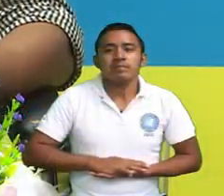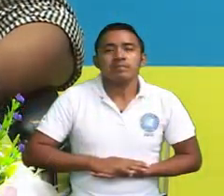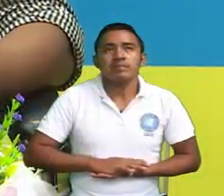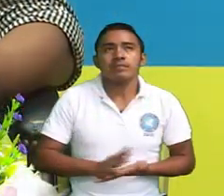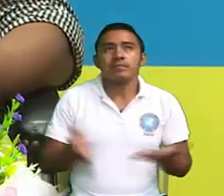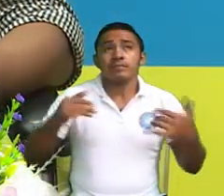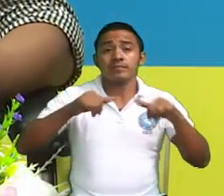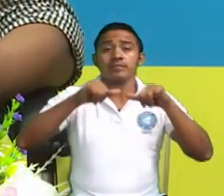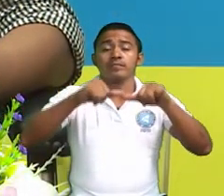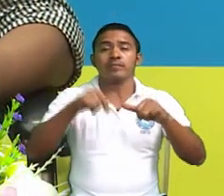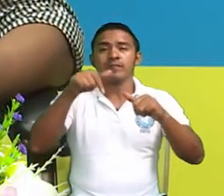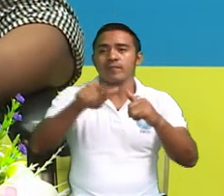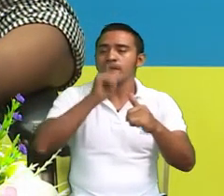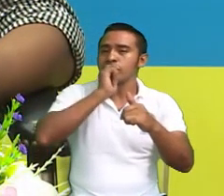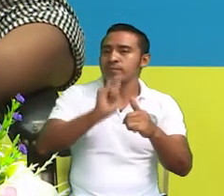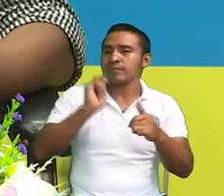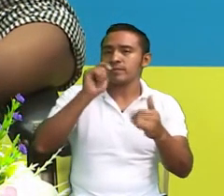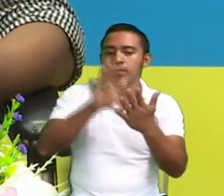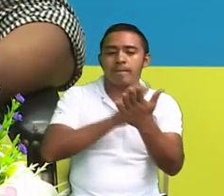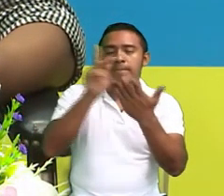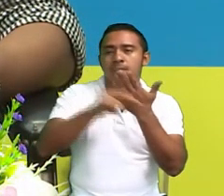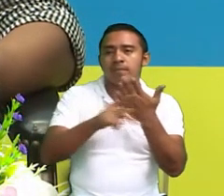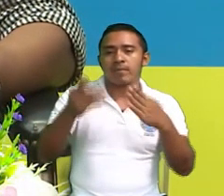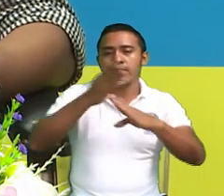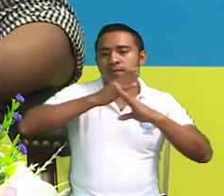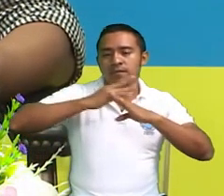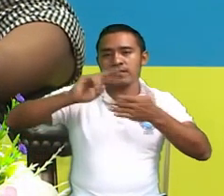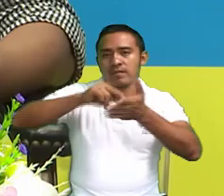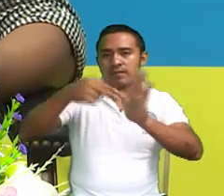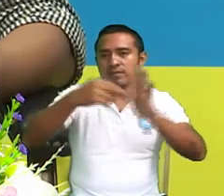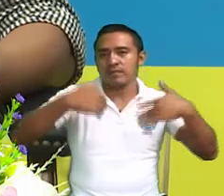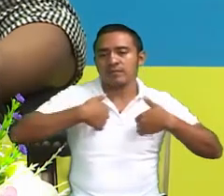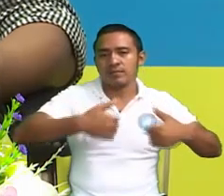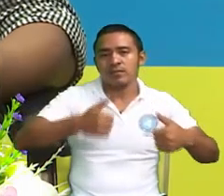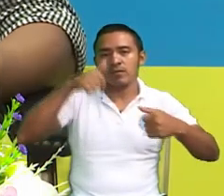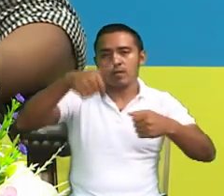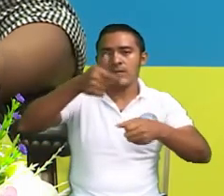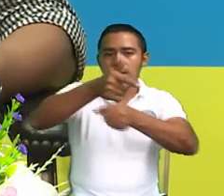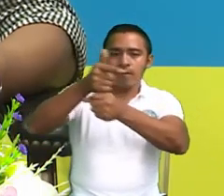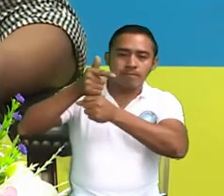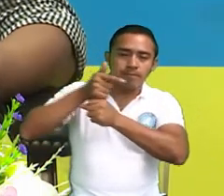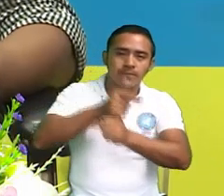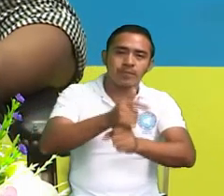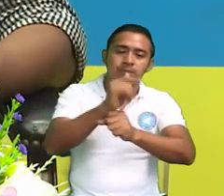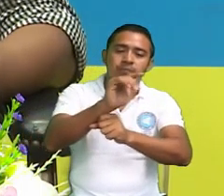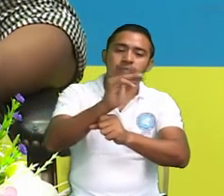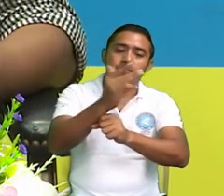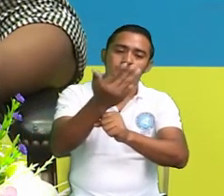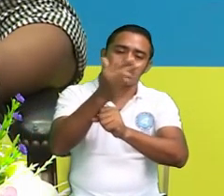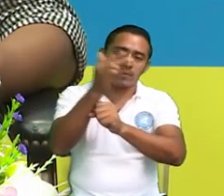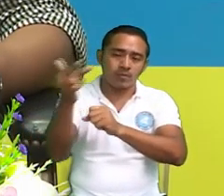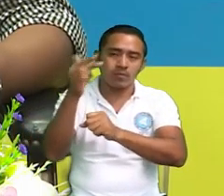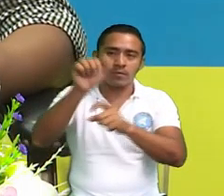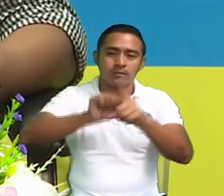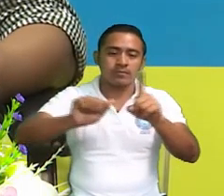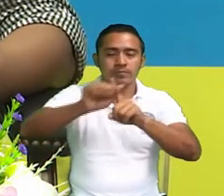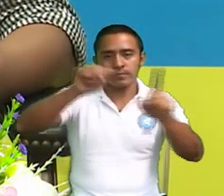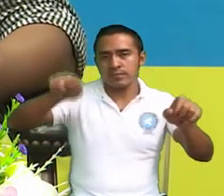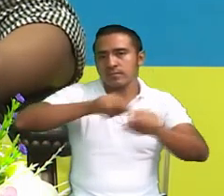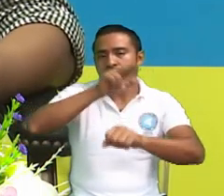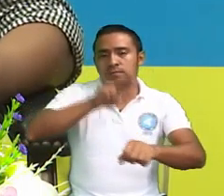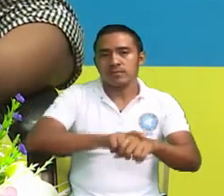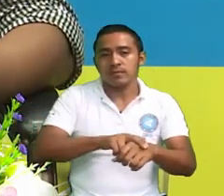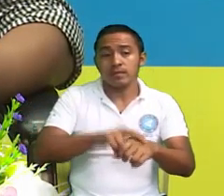Estamos de regreso en su gustado programa Prevenir de Salud a través de la frecuencia del canal 98, el canal de la Asamblea